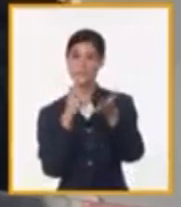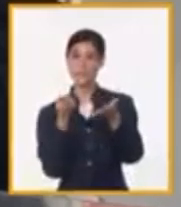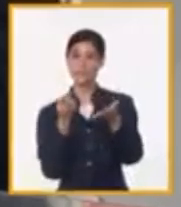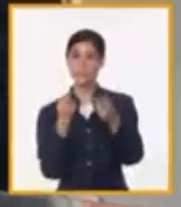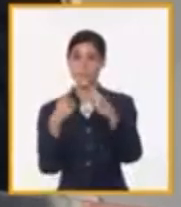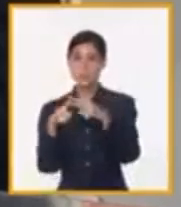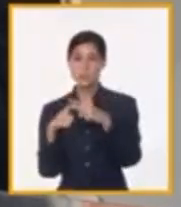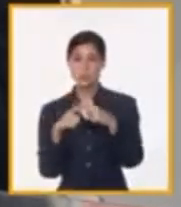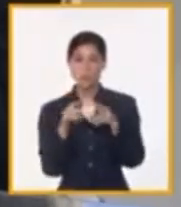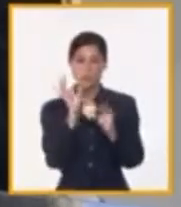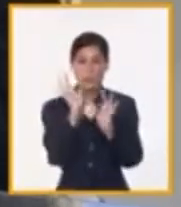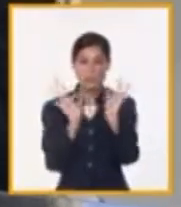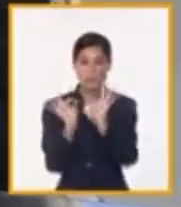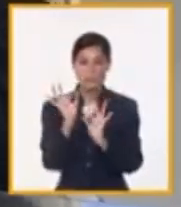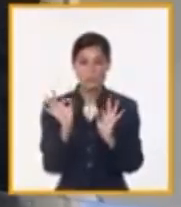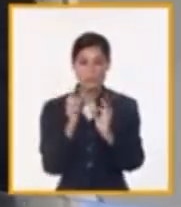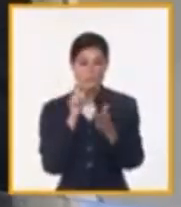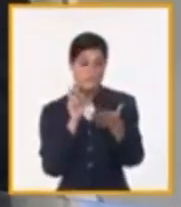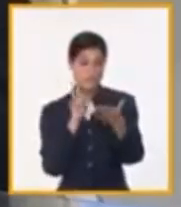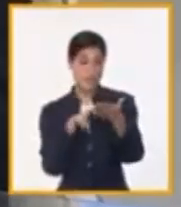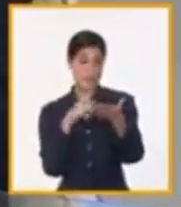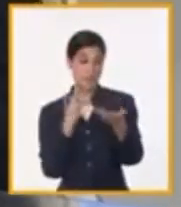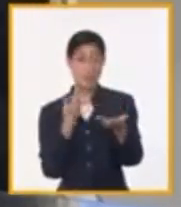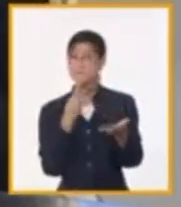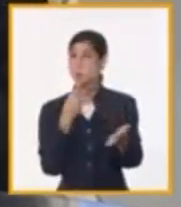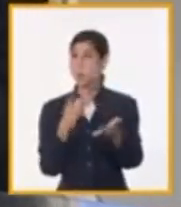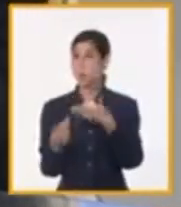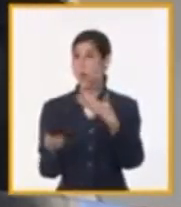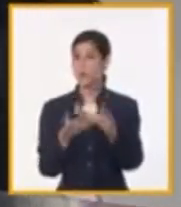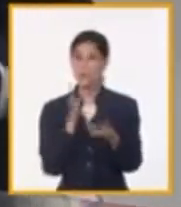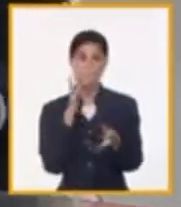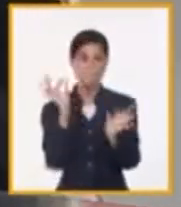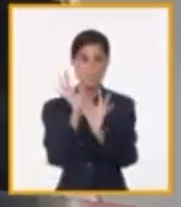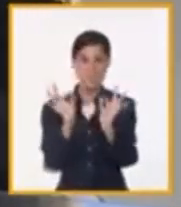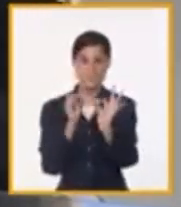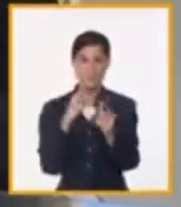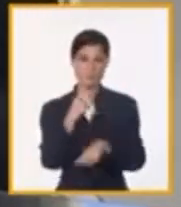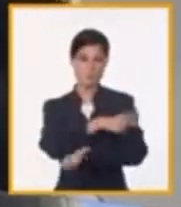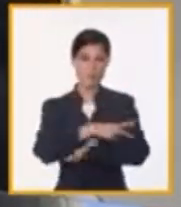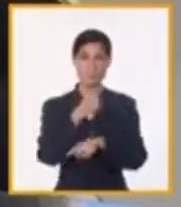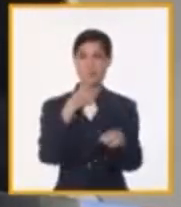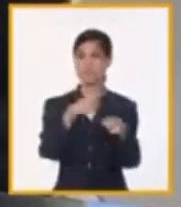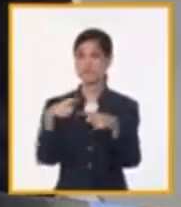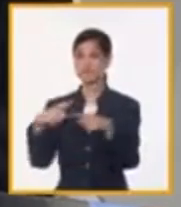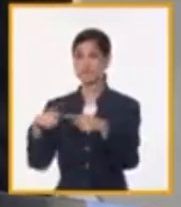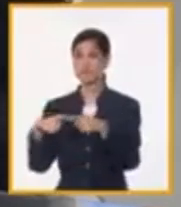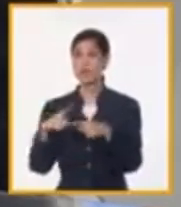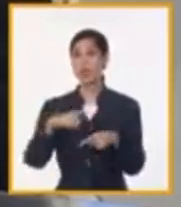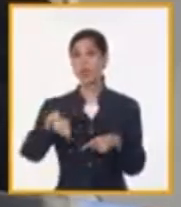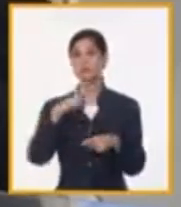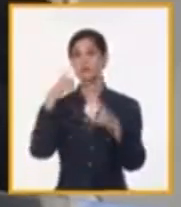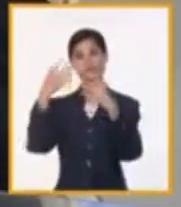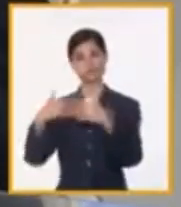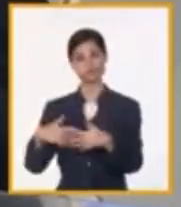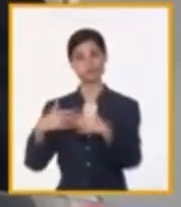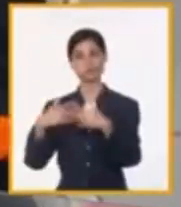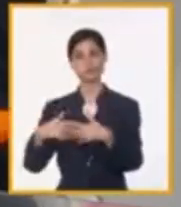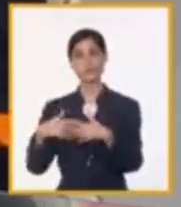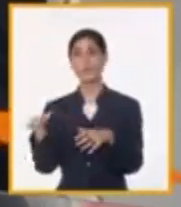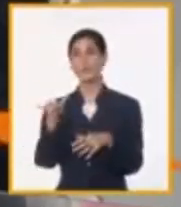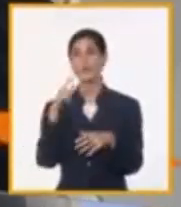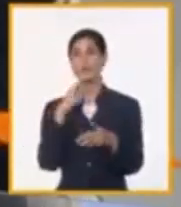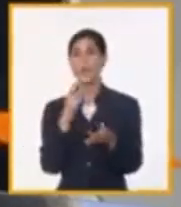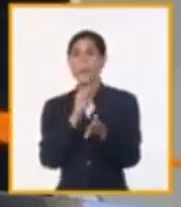hay piezas elementos de cualquier de un montón de países Entonces eso es una práctica y dentro de esto puedes poner Ho los